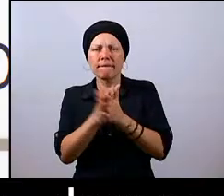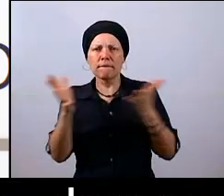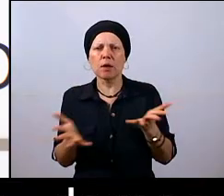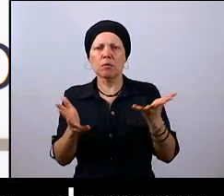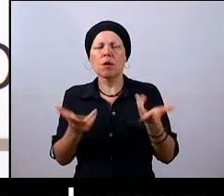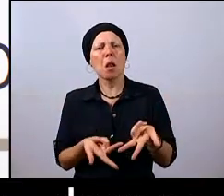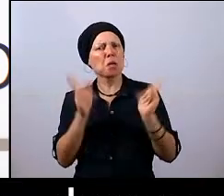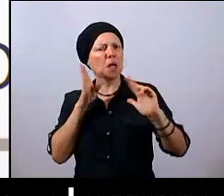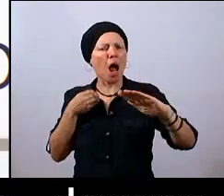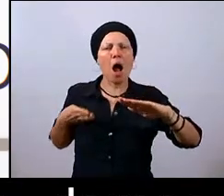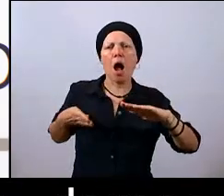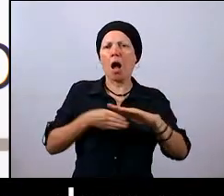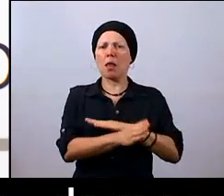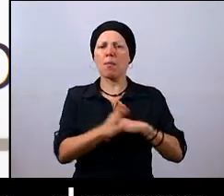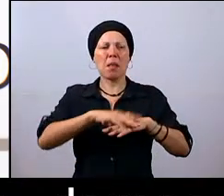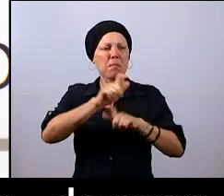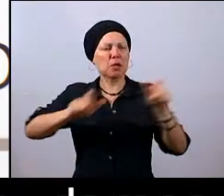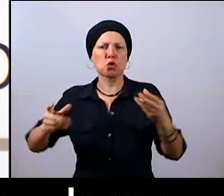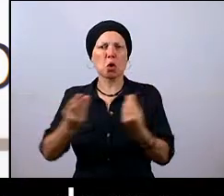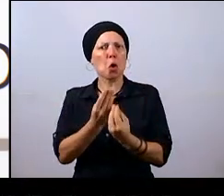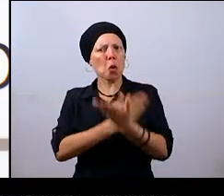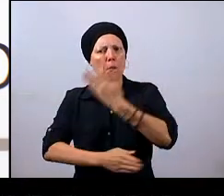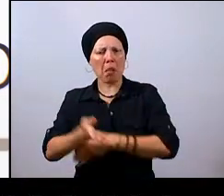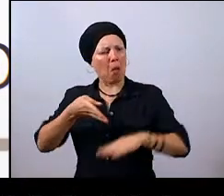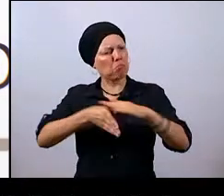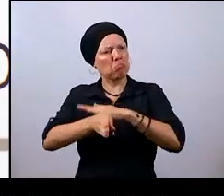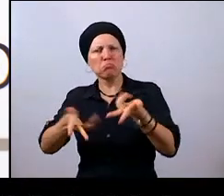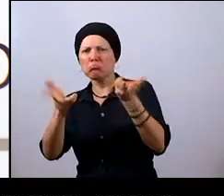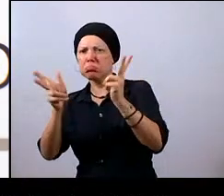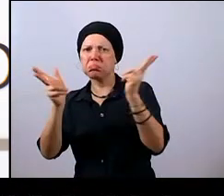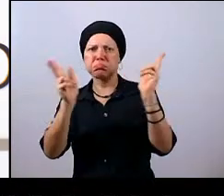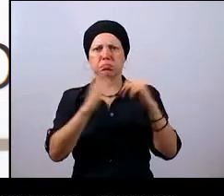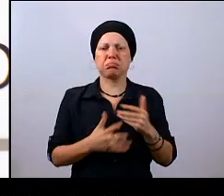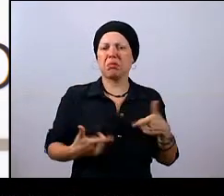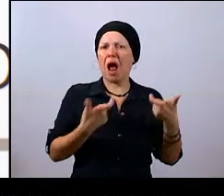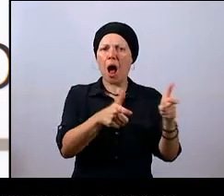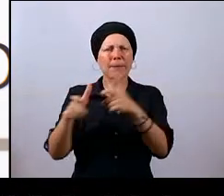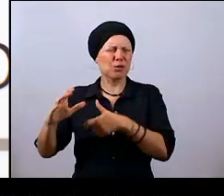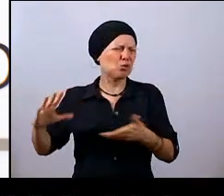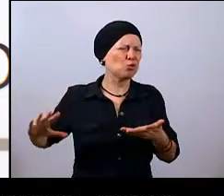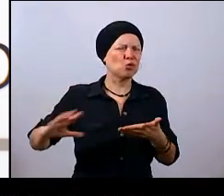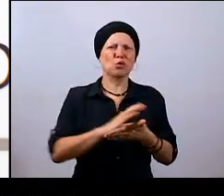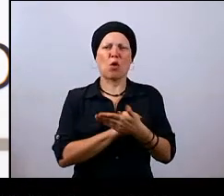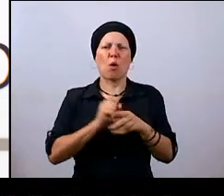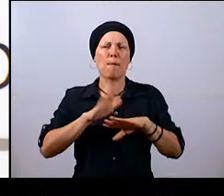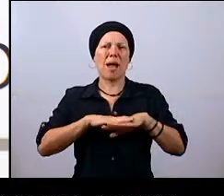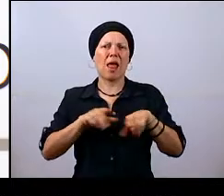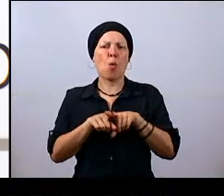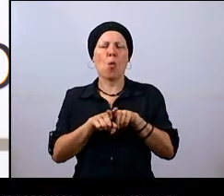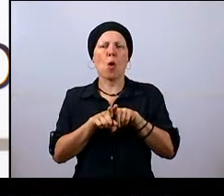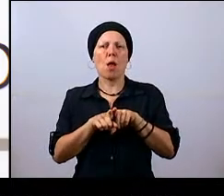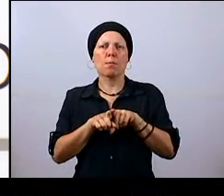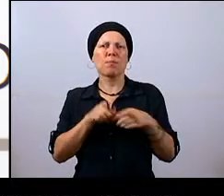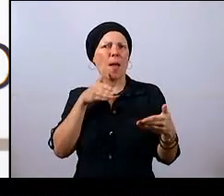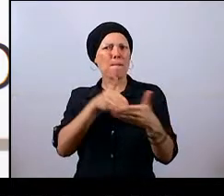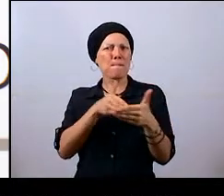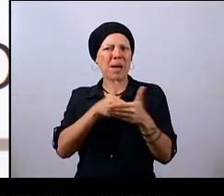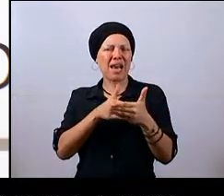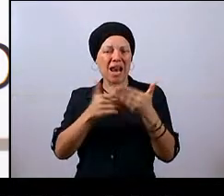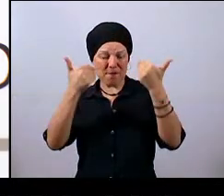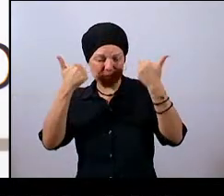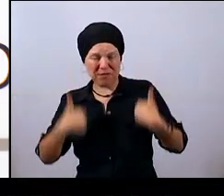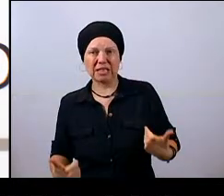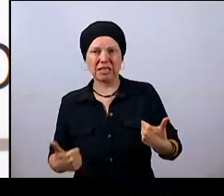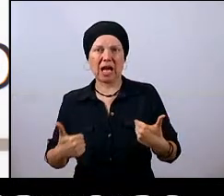de acceso de las personas con discapacidad en todos los ámbitos, a la eliminación de esas barreras